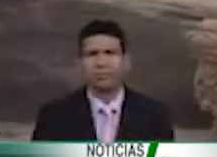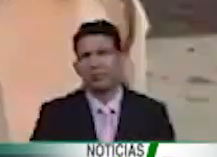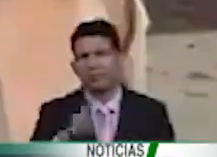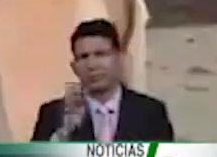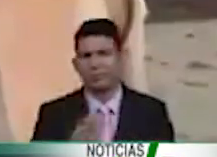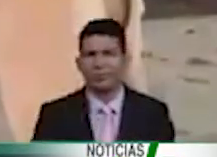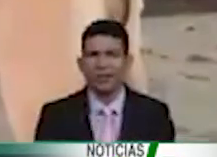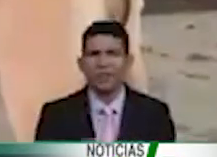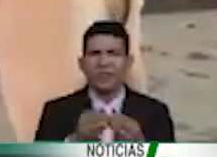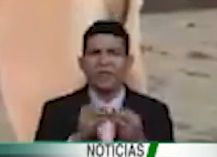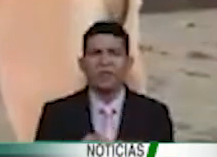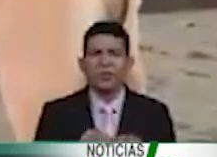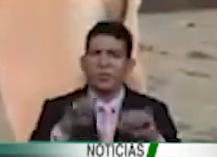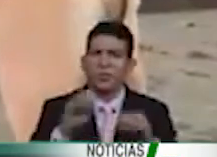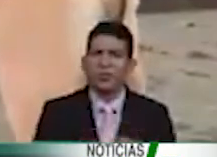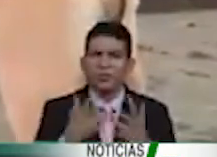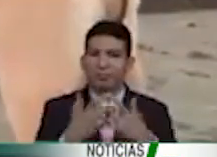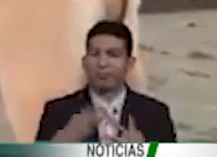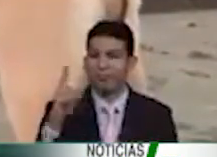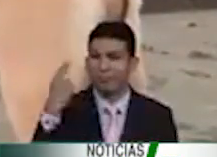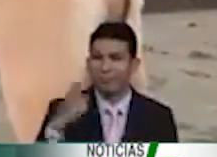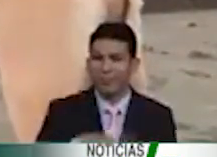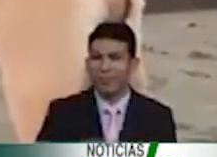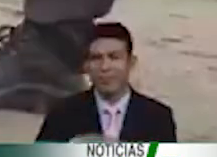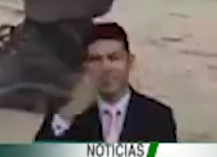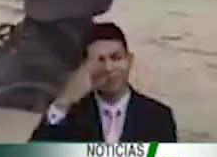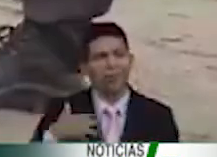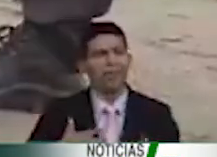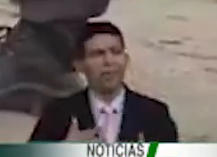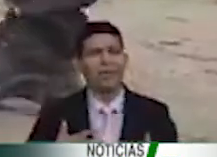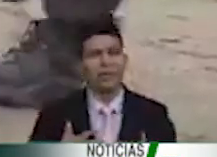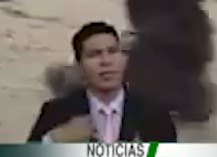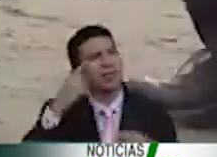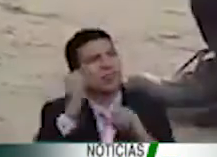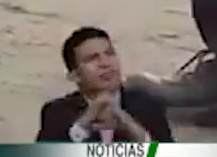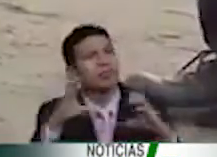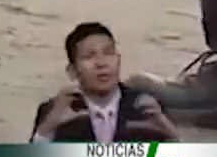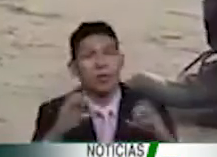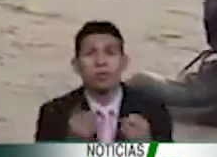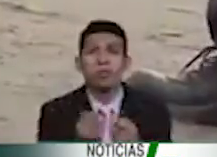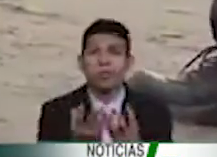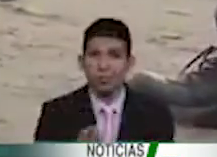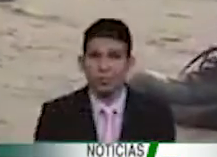de la gobernación www.valledelcauca.gov.co.